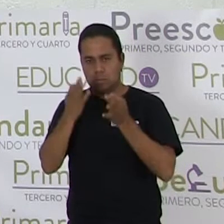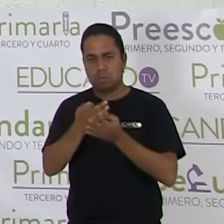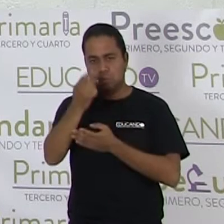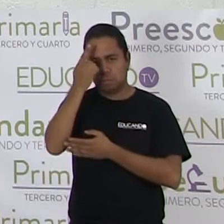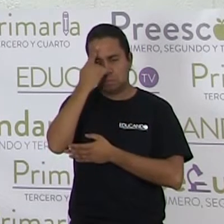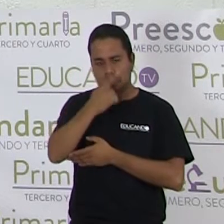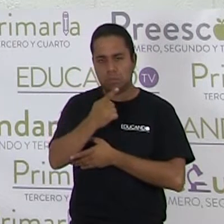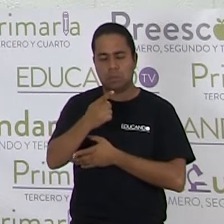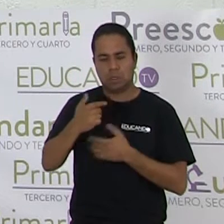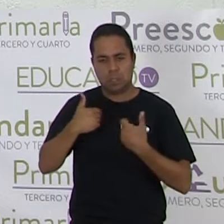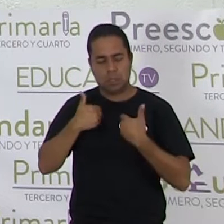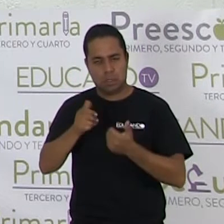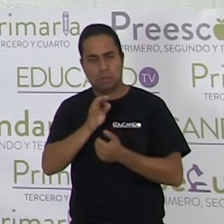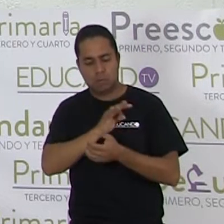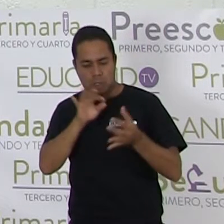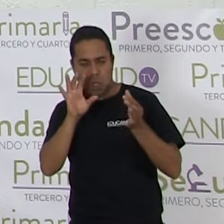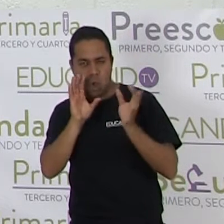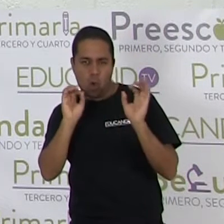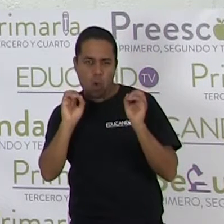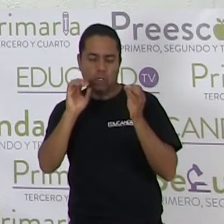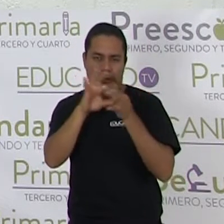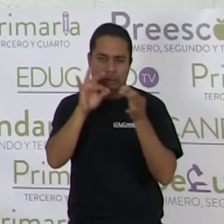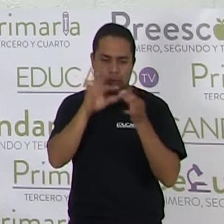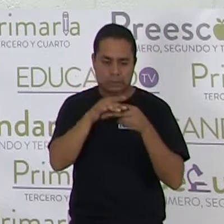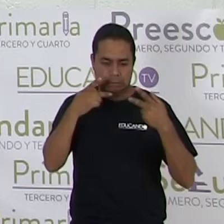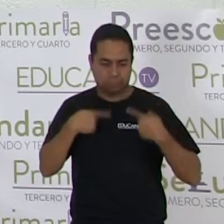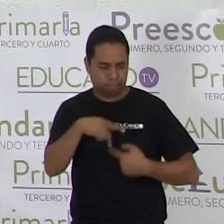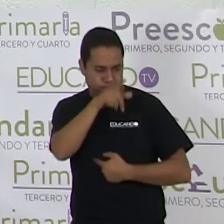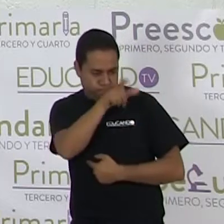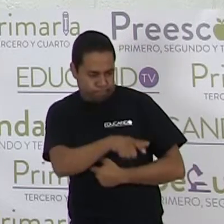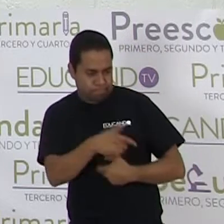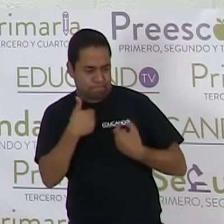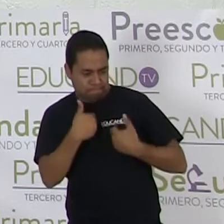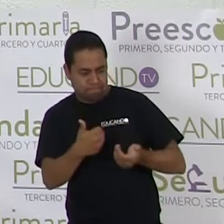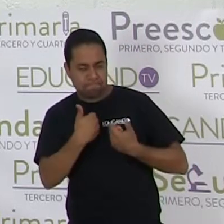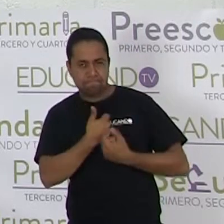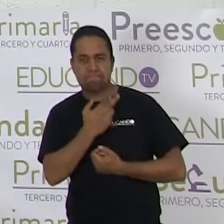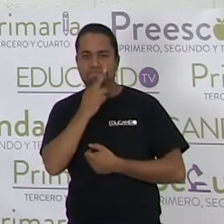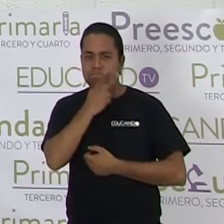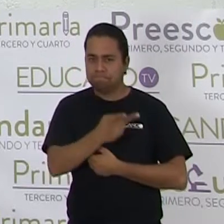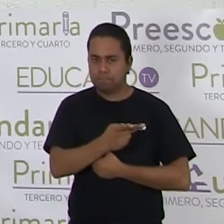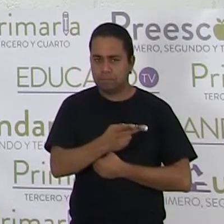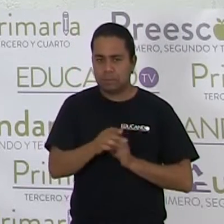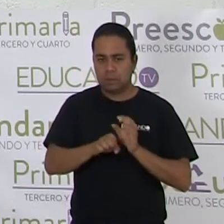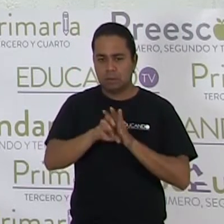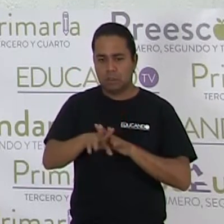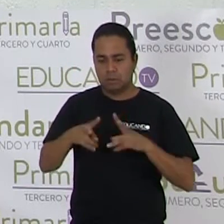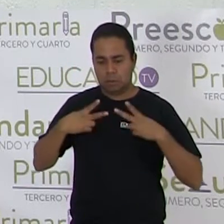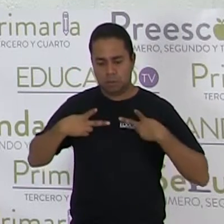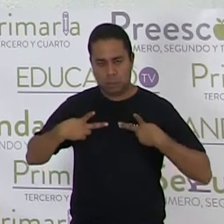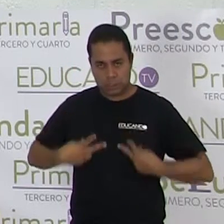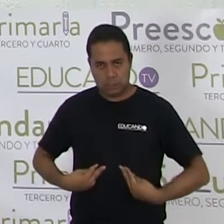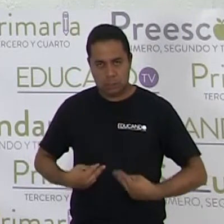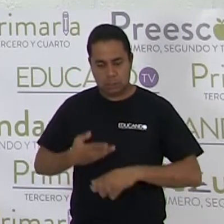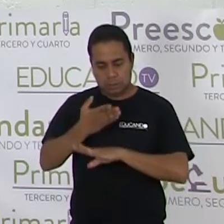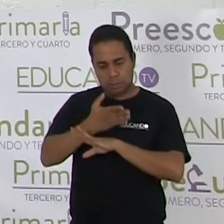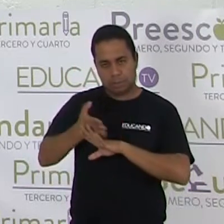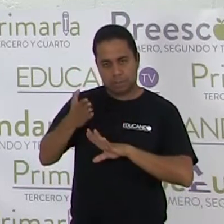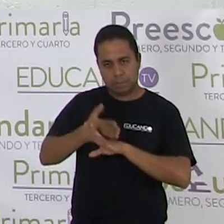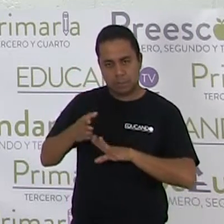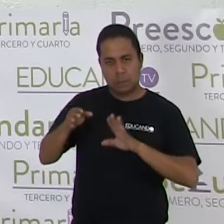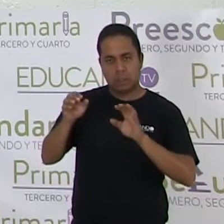hacer entender o describir a un personaje. Un vestido blanco como la nieve